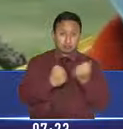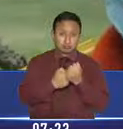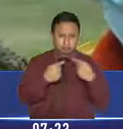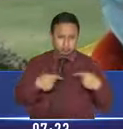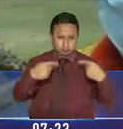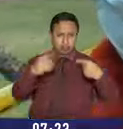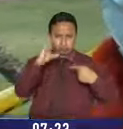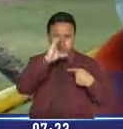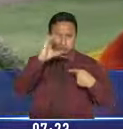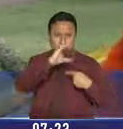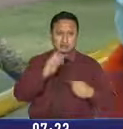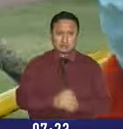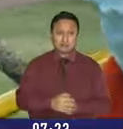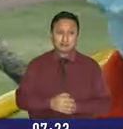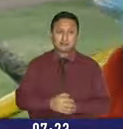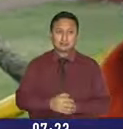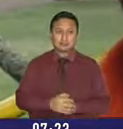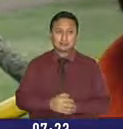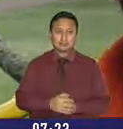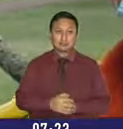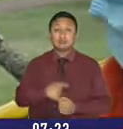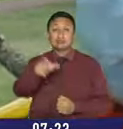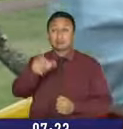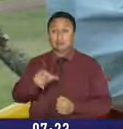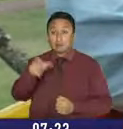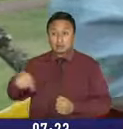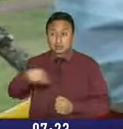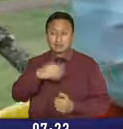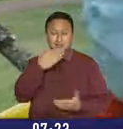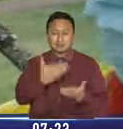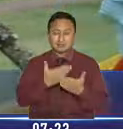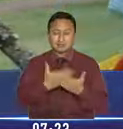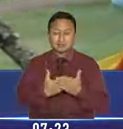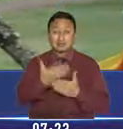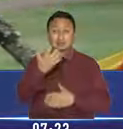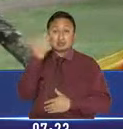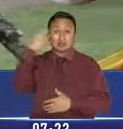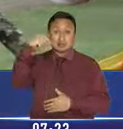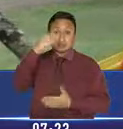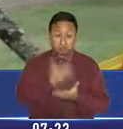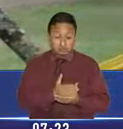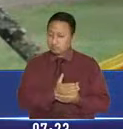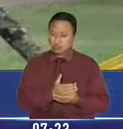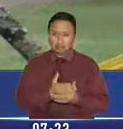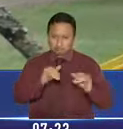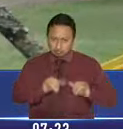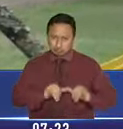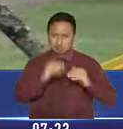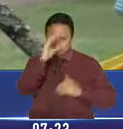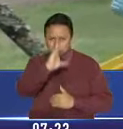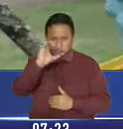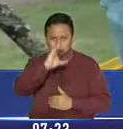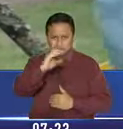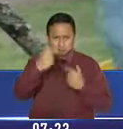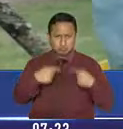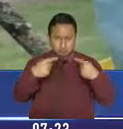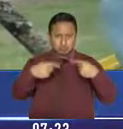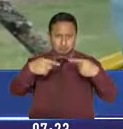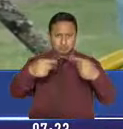muy agradecido y con la ciudad entera. Los 15 días no se ha parado arduamente. Una búsqueda de bastante colaboración con la